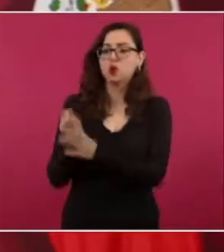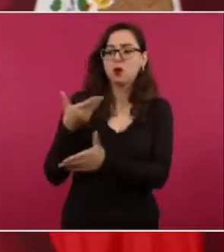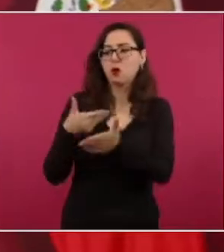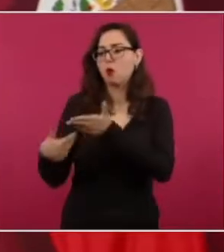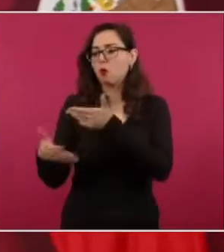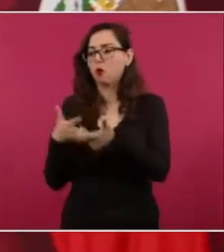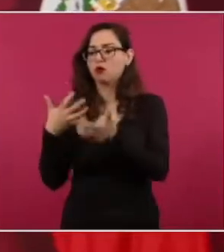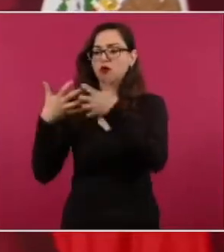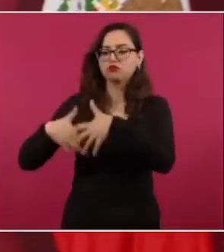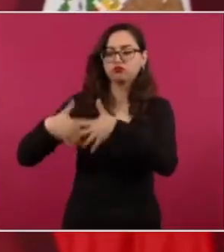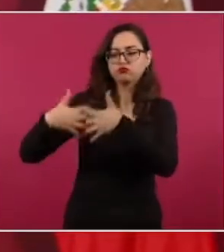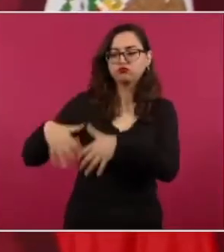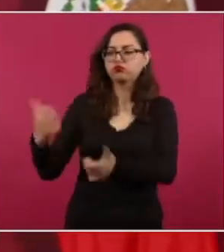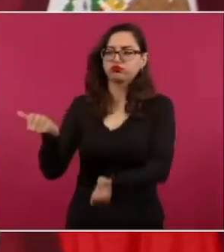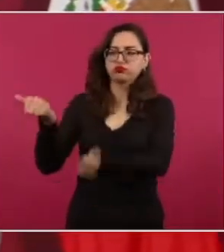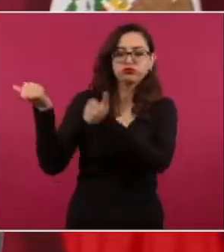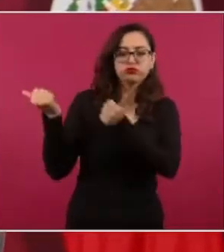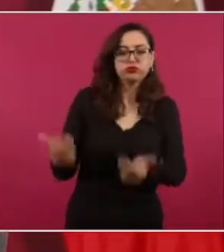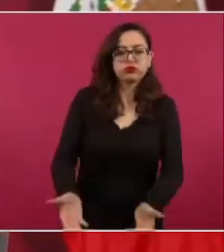contemplaron